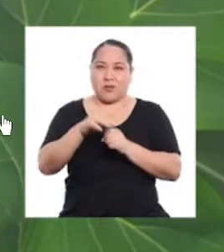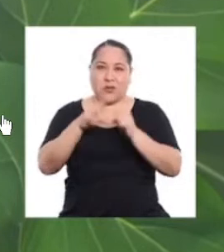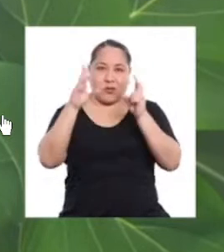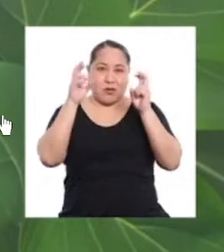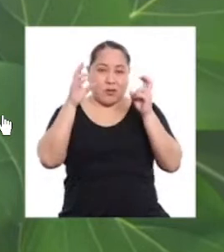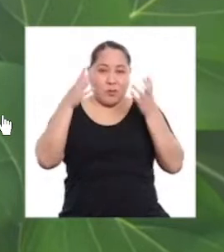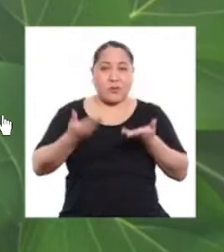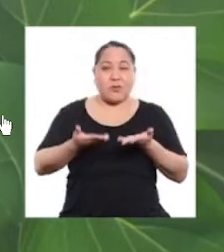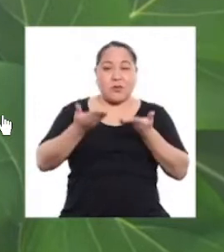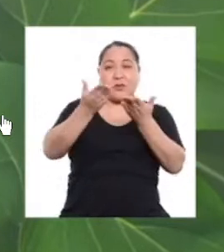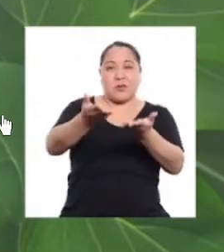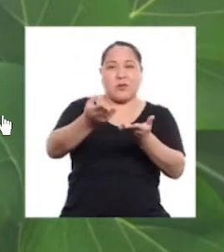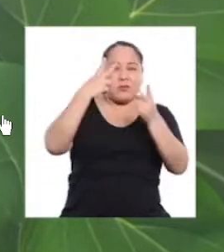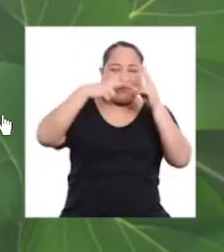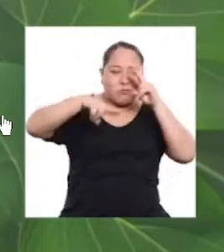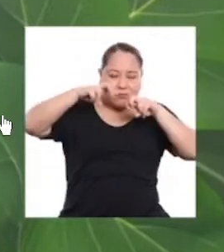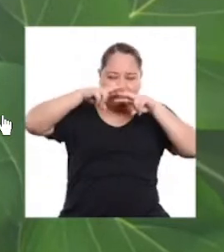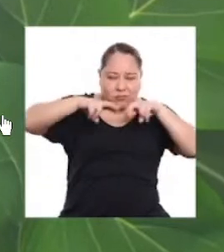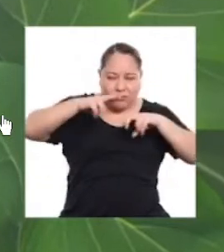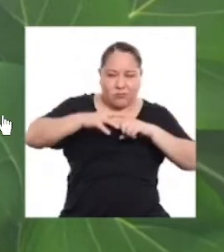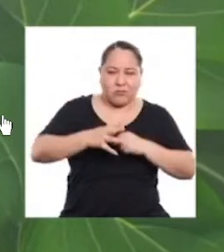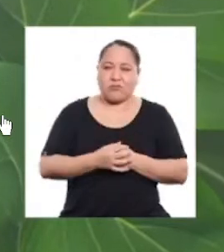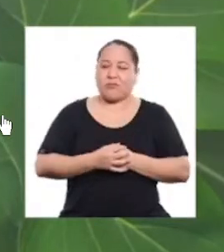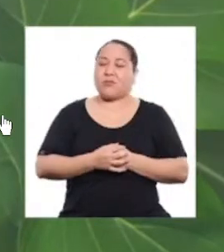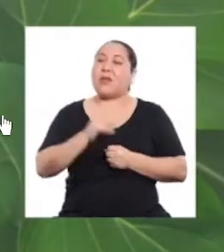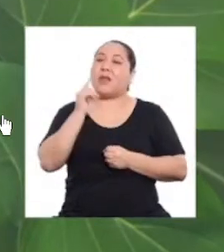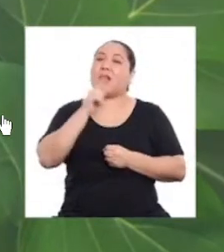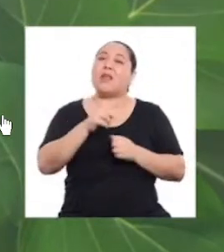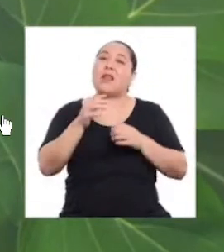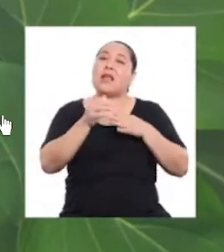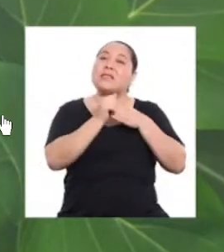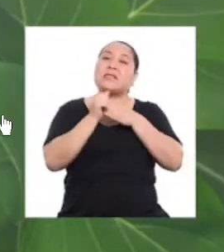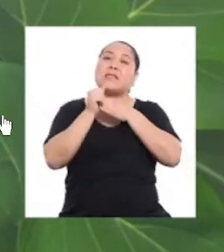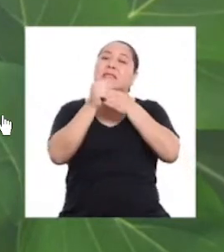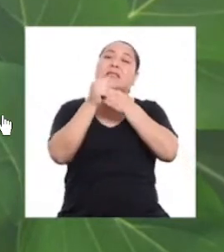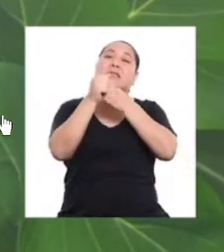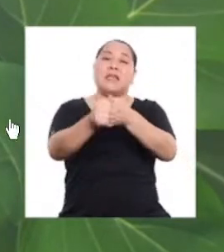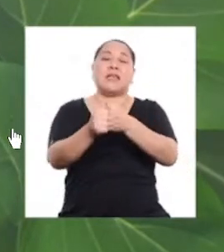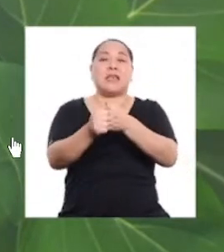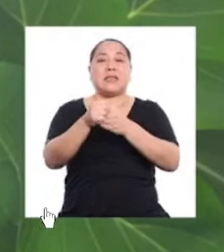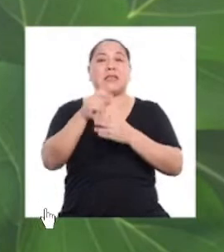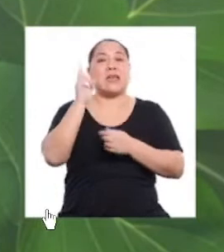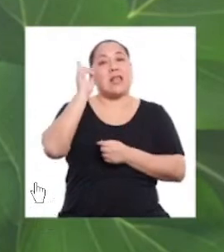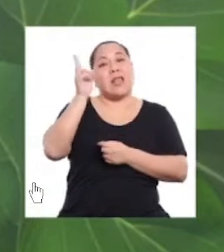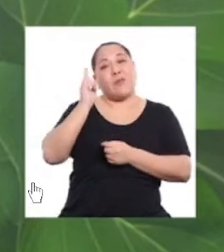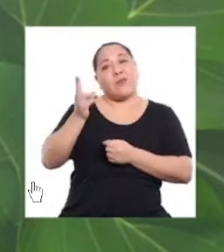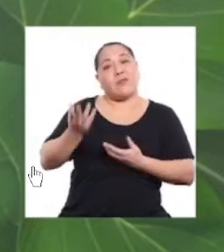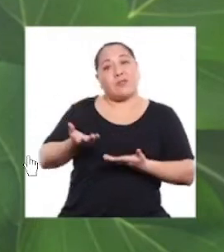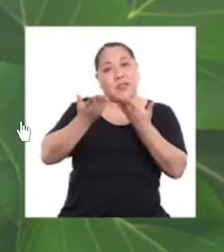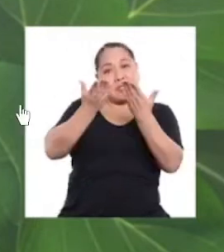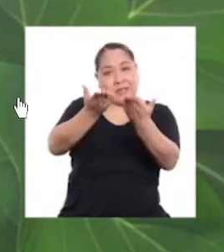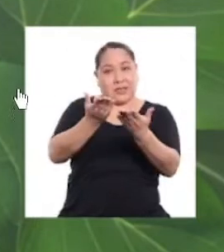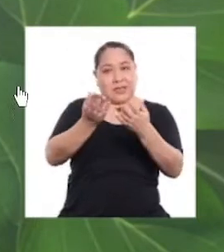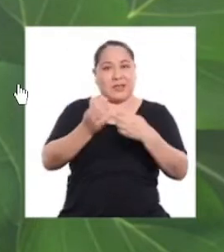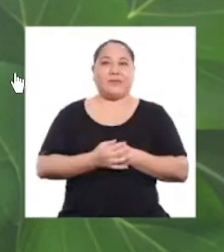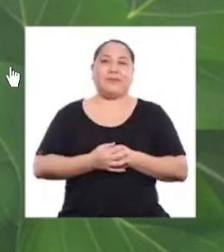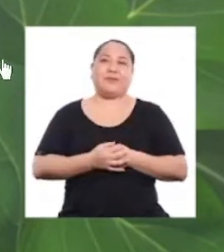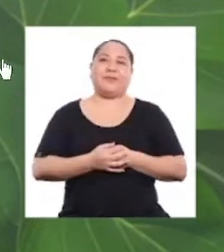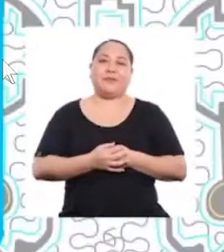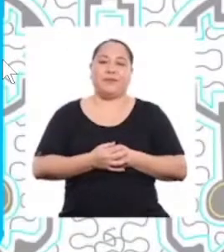que a continuación van a analizar y las orientaciones que la profesora les